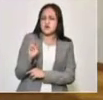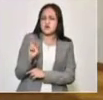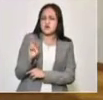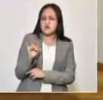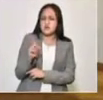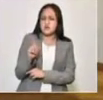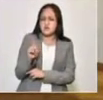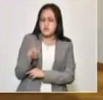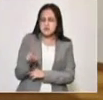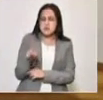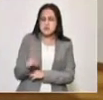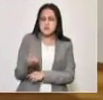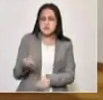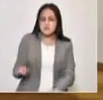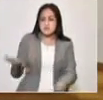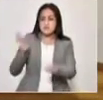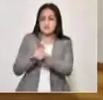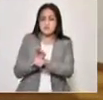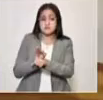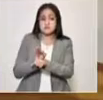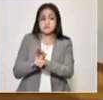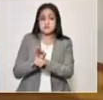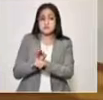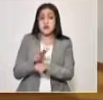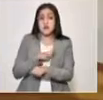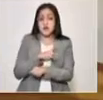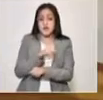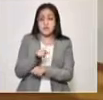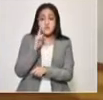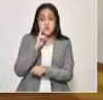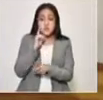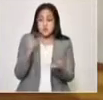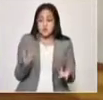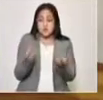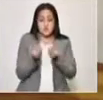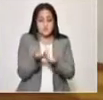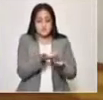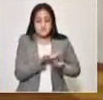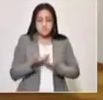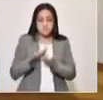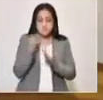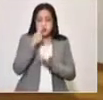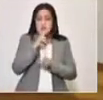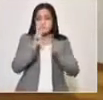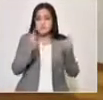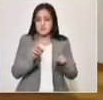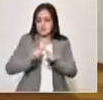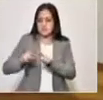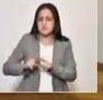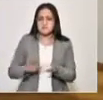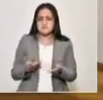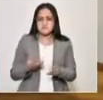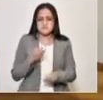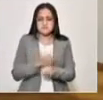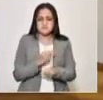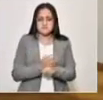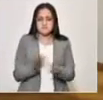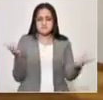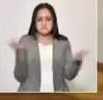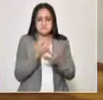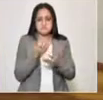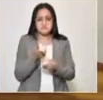de esa defensa natural que hay entre mujeres para todos los temas? Pues y eso, lo